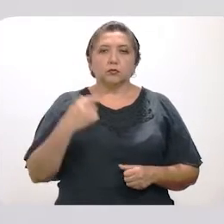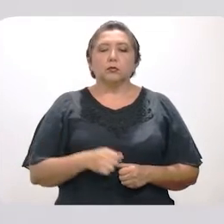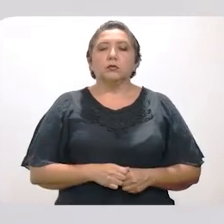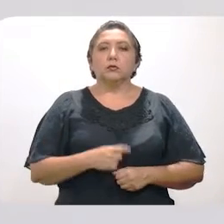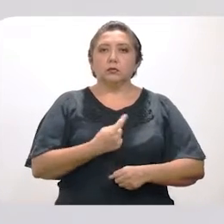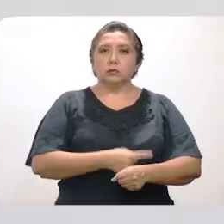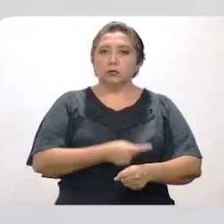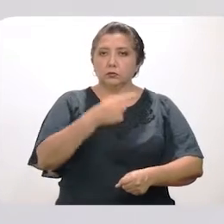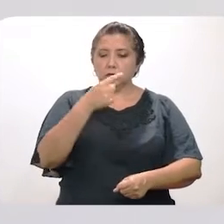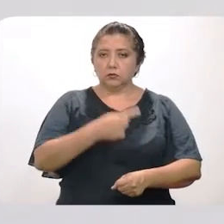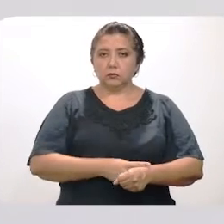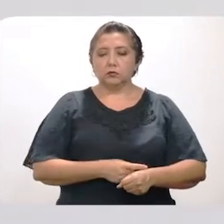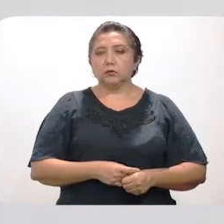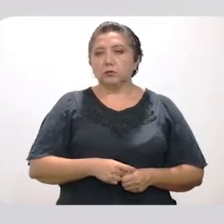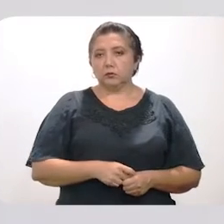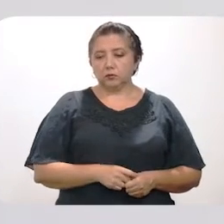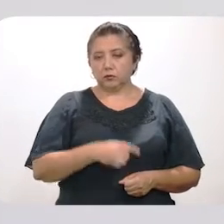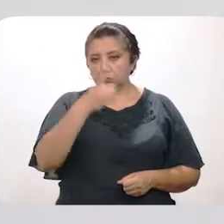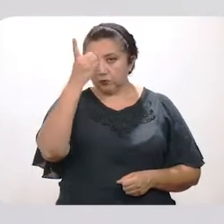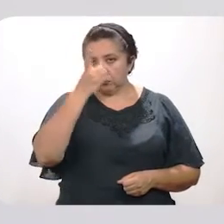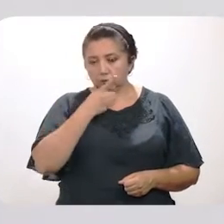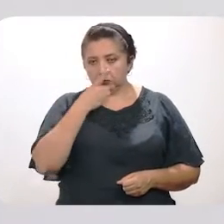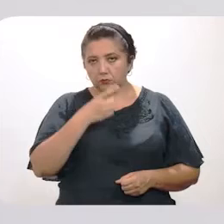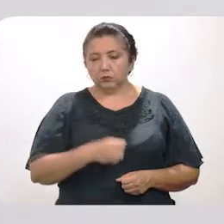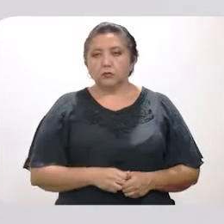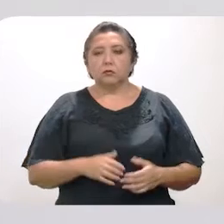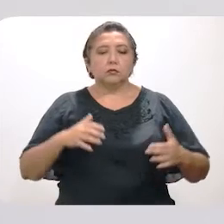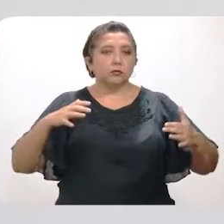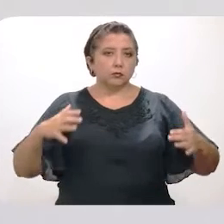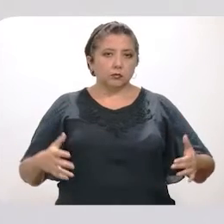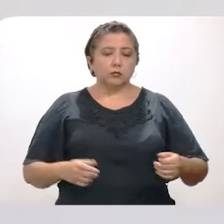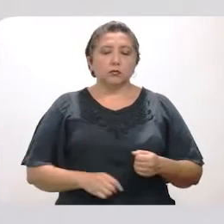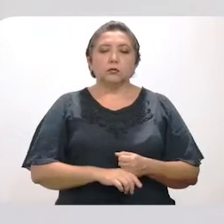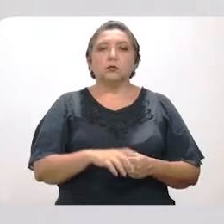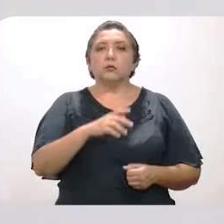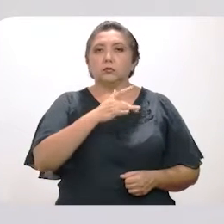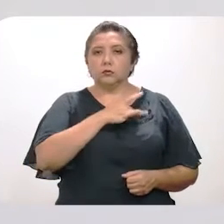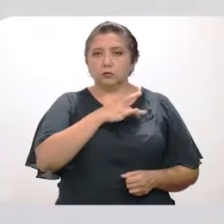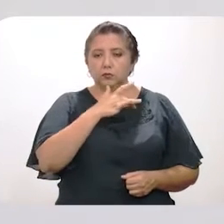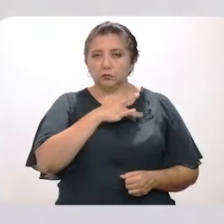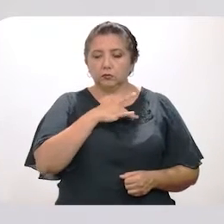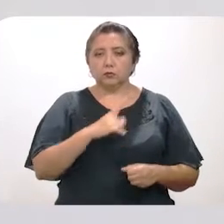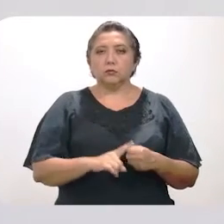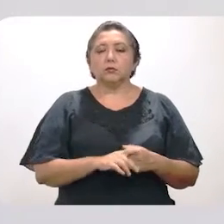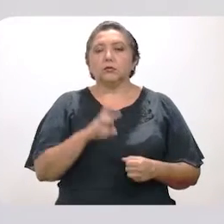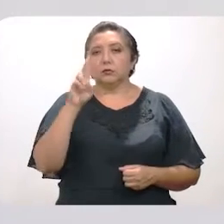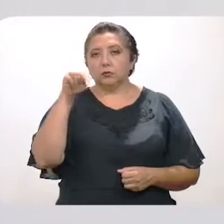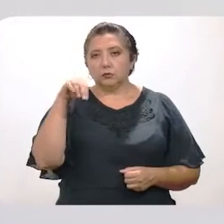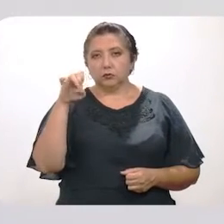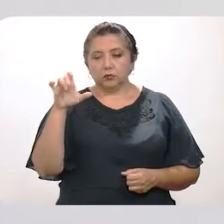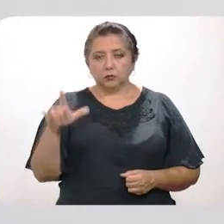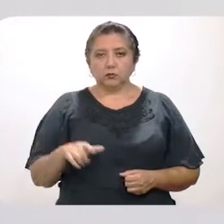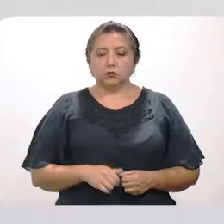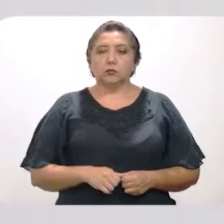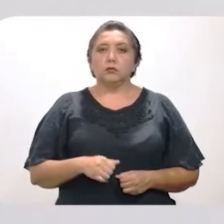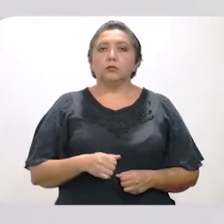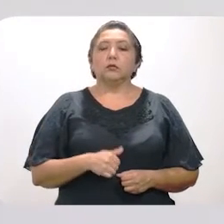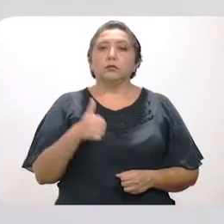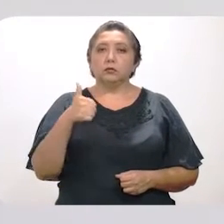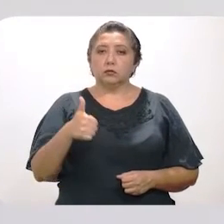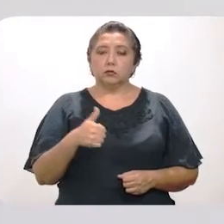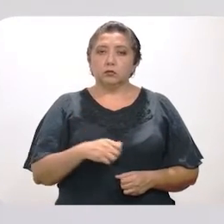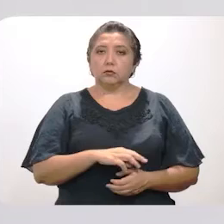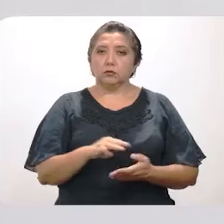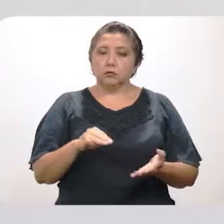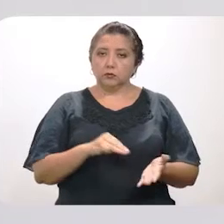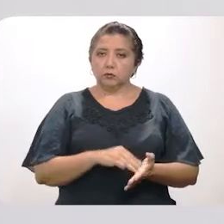fueron hipertensión arterial sistémica, diabetes mellitus, obesidad, cardiopatía e insuficiencia renal crónica. 6 residían